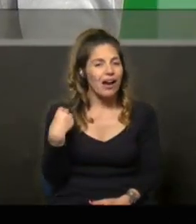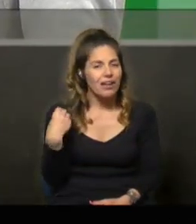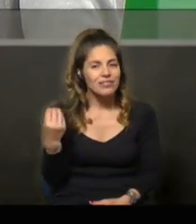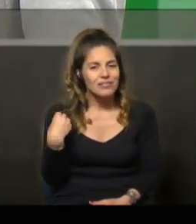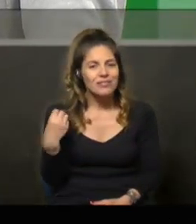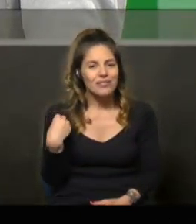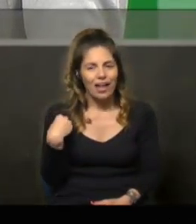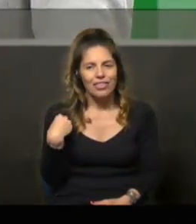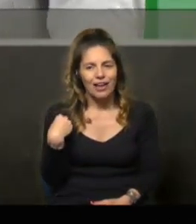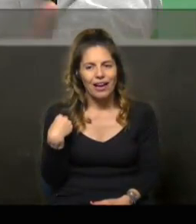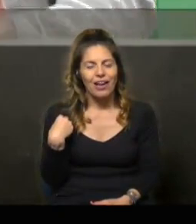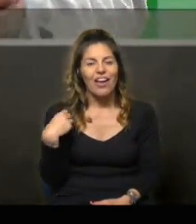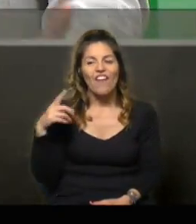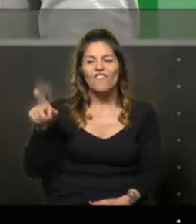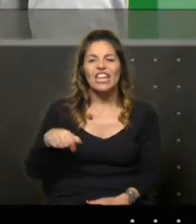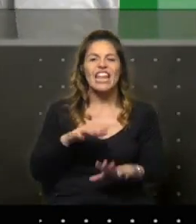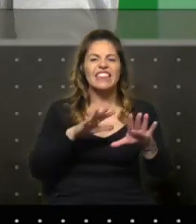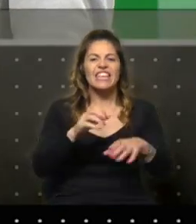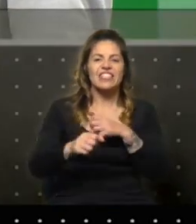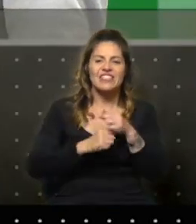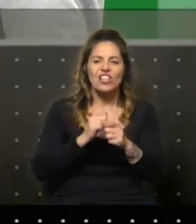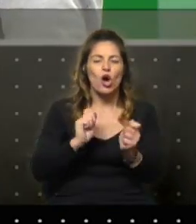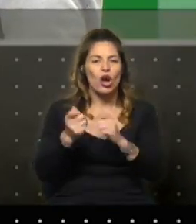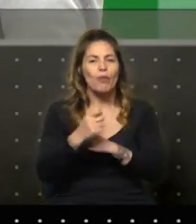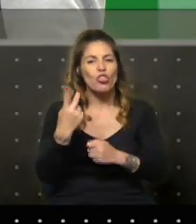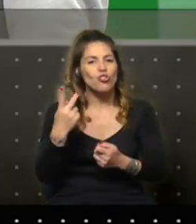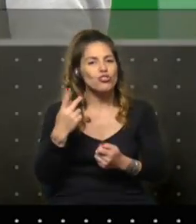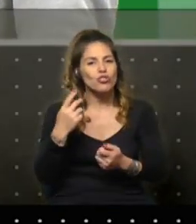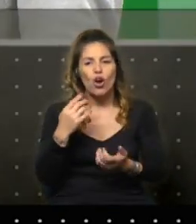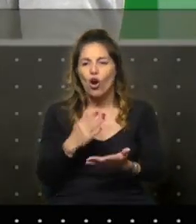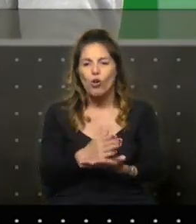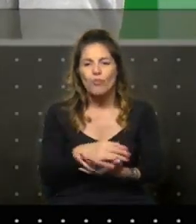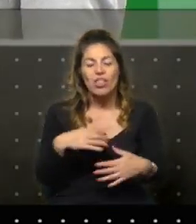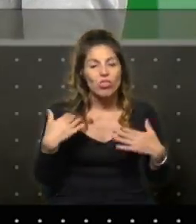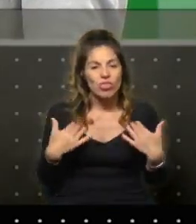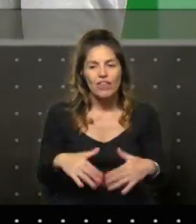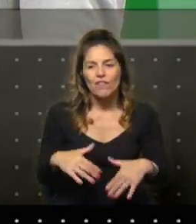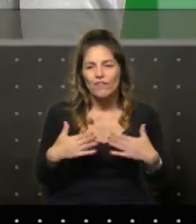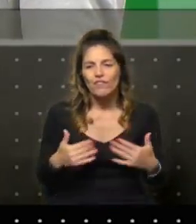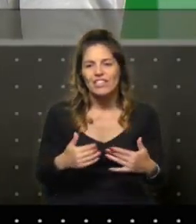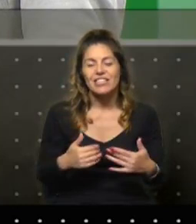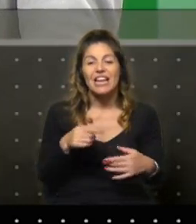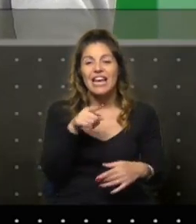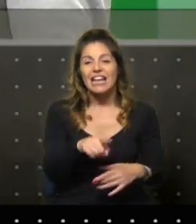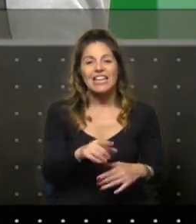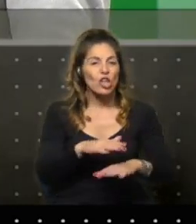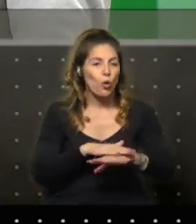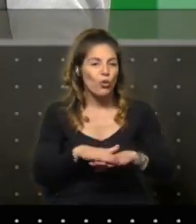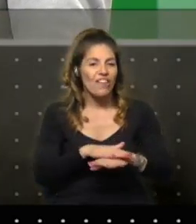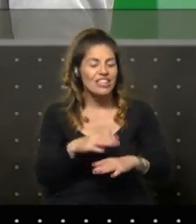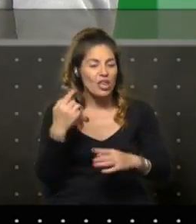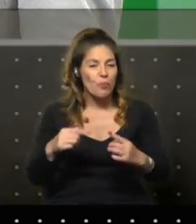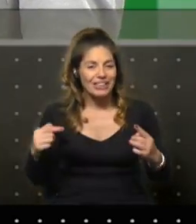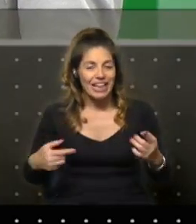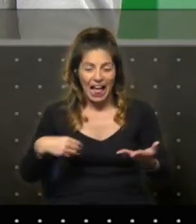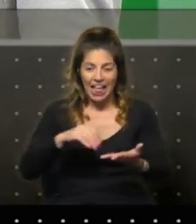sociedad que viene de 10 años de una alternancia con dos golpes muy duros yo Por eso digo que en este caso hay una base material